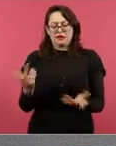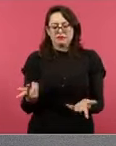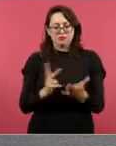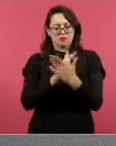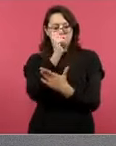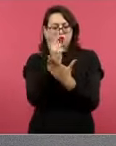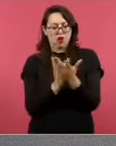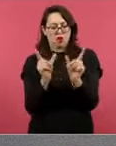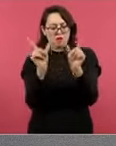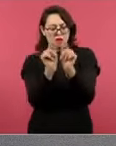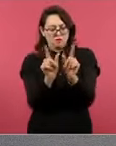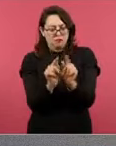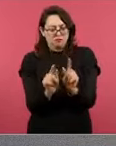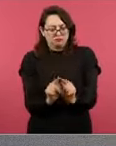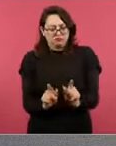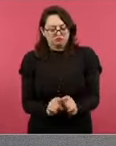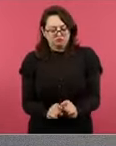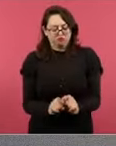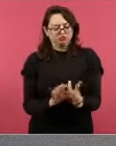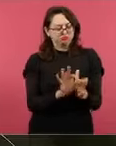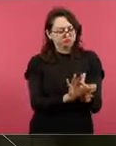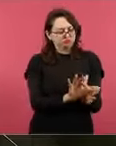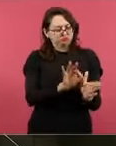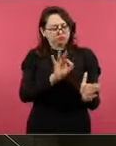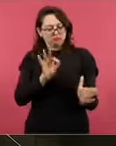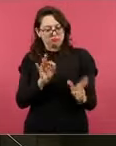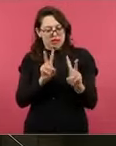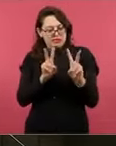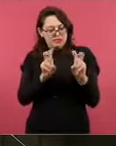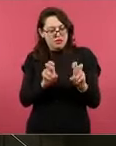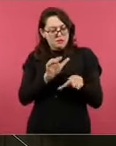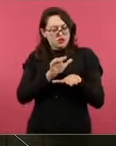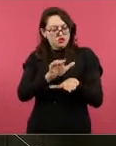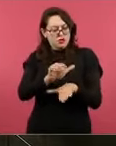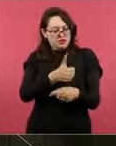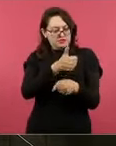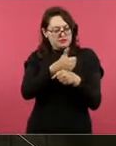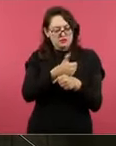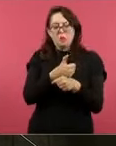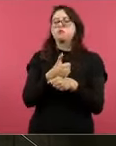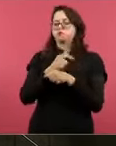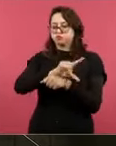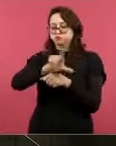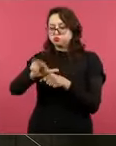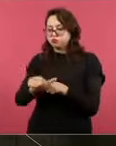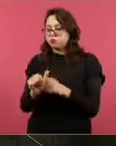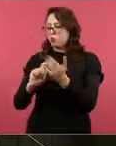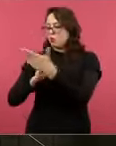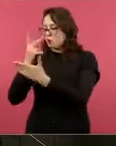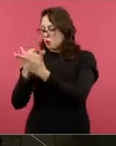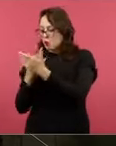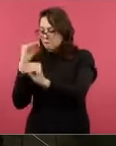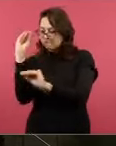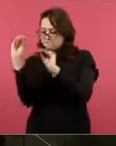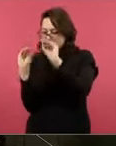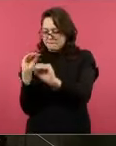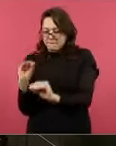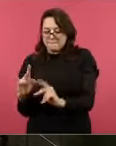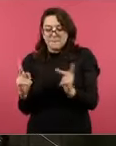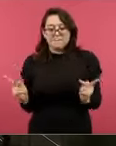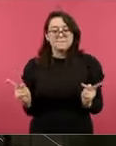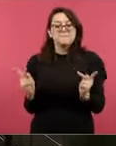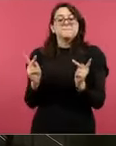que corresponde a la fase 5, es decir, a 6º grado. Este contenido y este proyecto se realizó